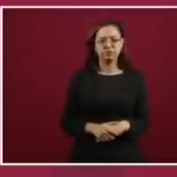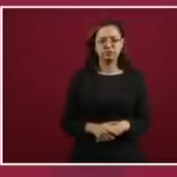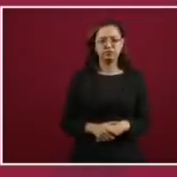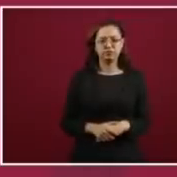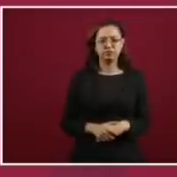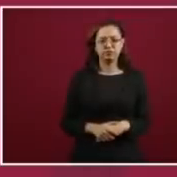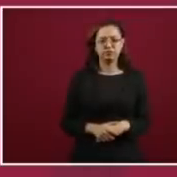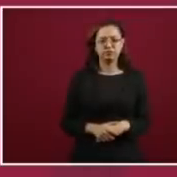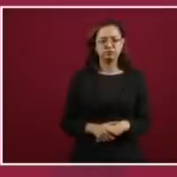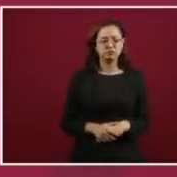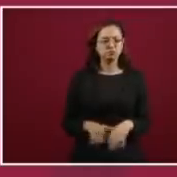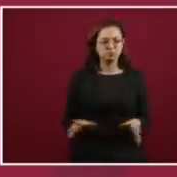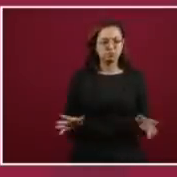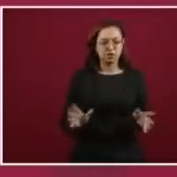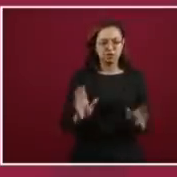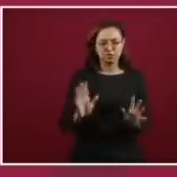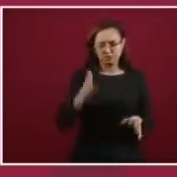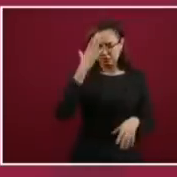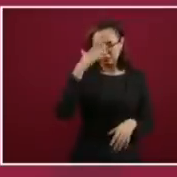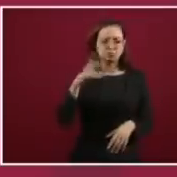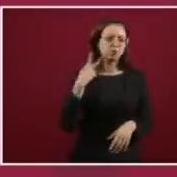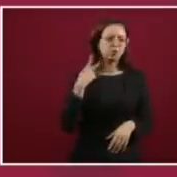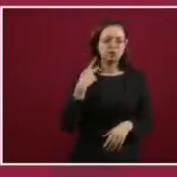las políticas neoliberales